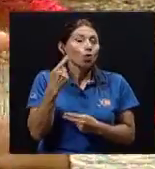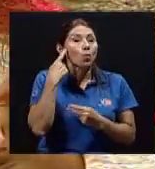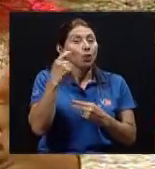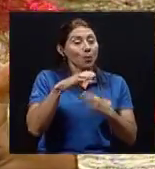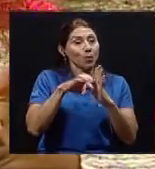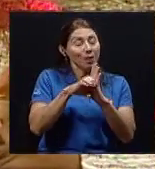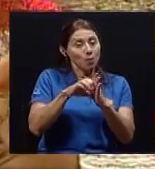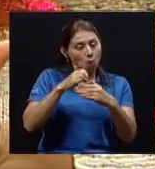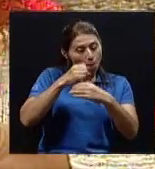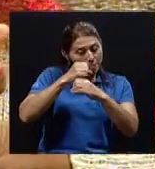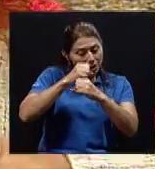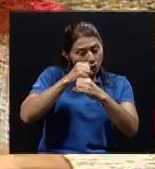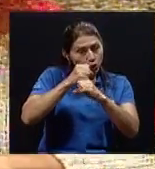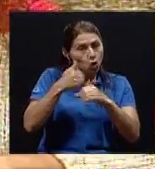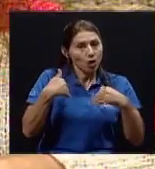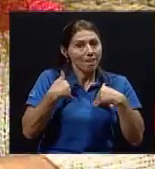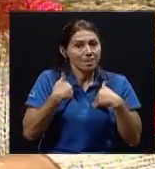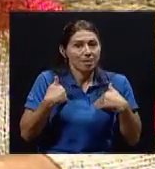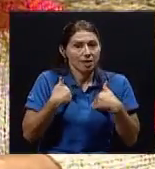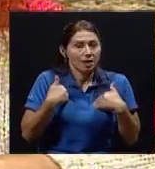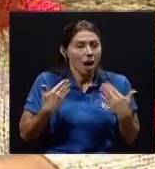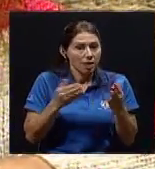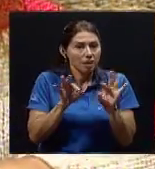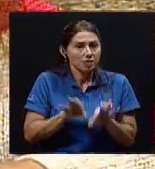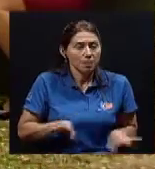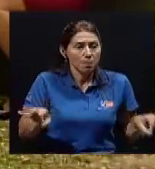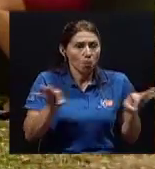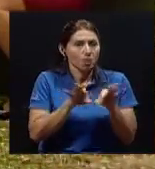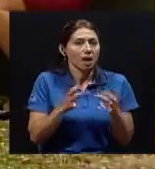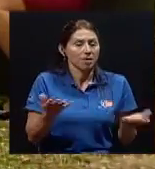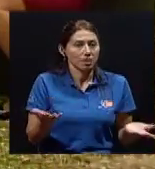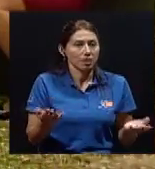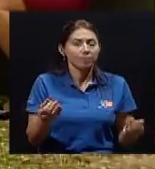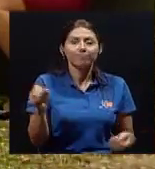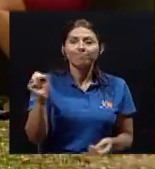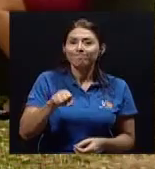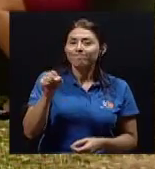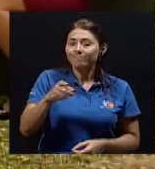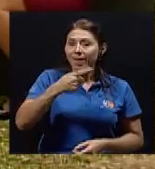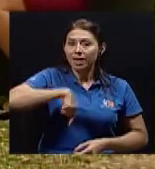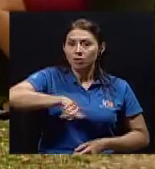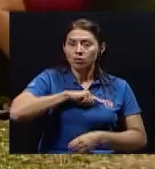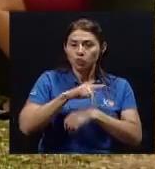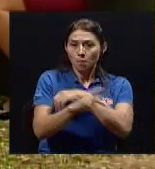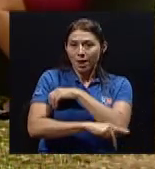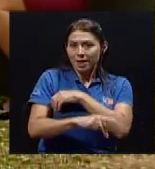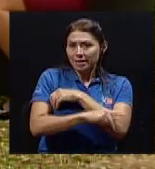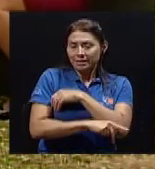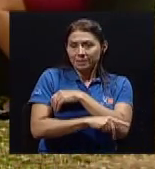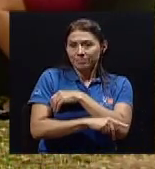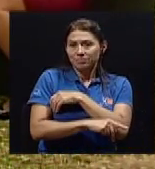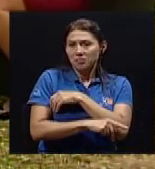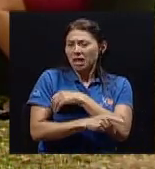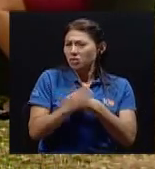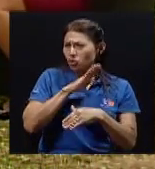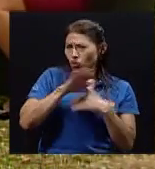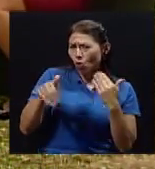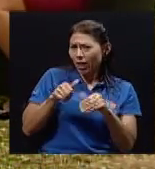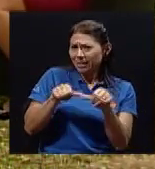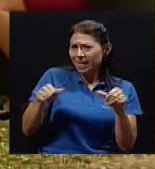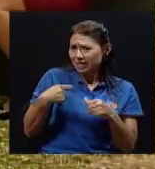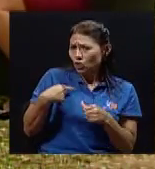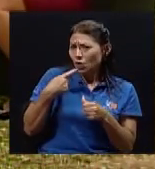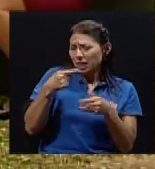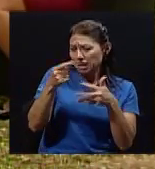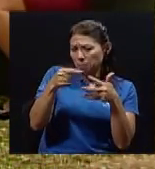inclusive la microbiología veterinaria, ¿verdad? Es importante. Uh-huh. Sí, claro, en nuestro país prácticamente en todas las áreas que le mencioné